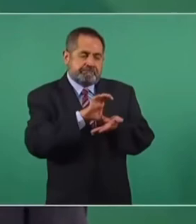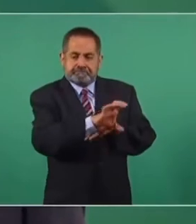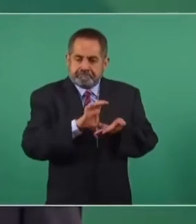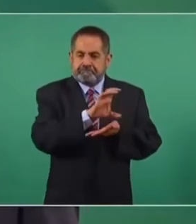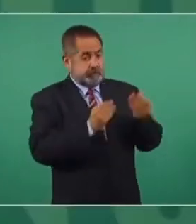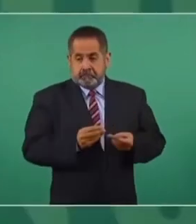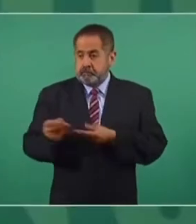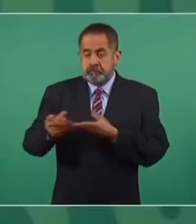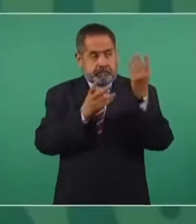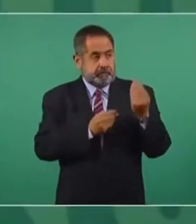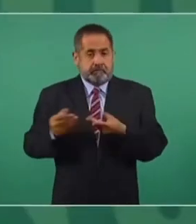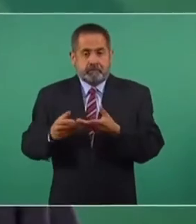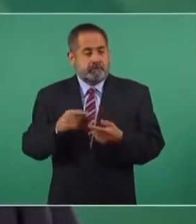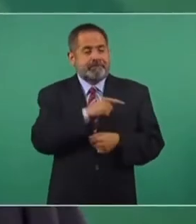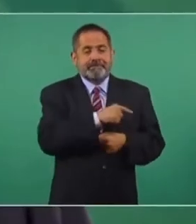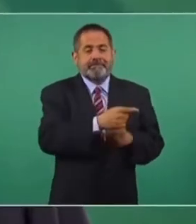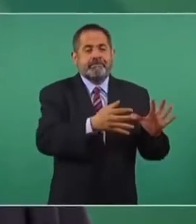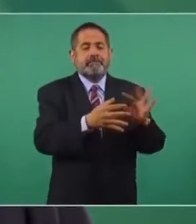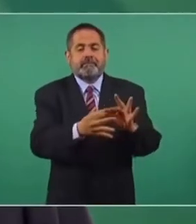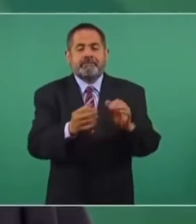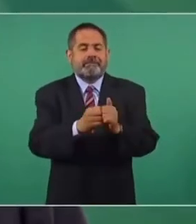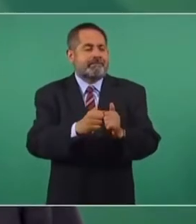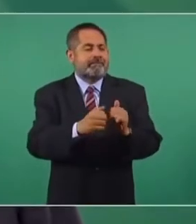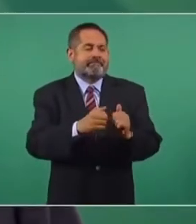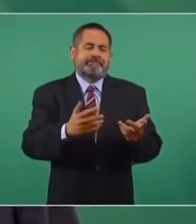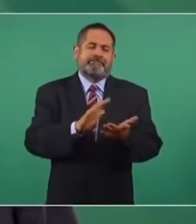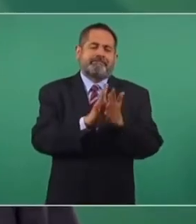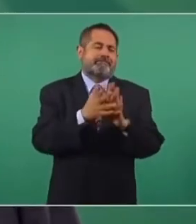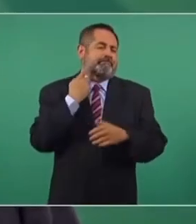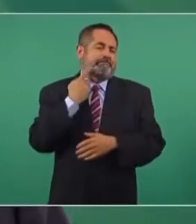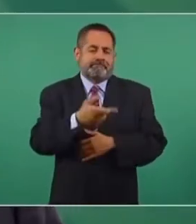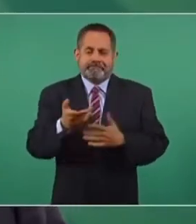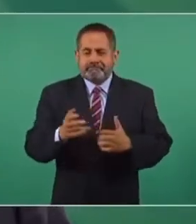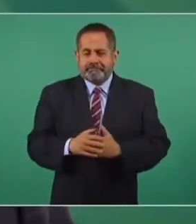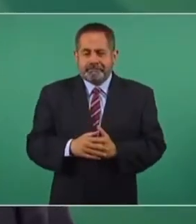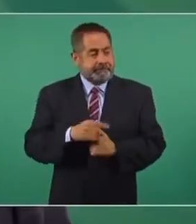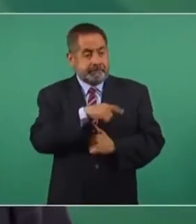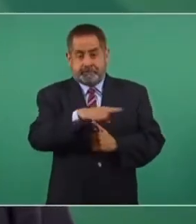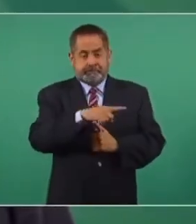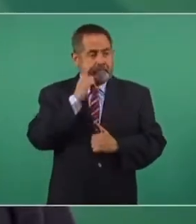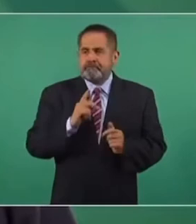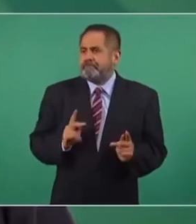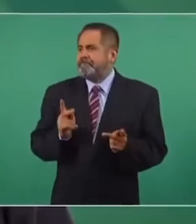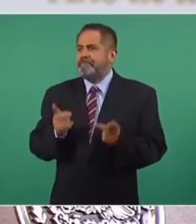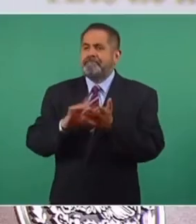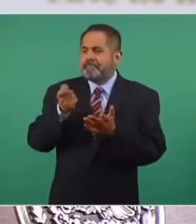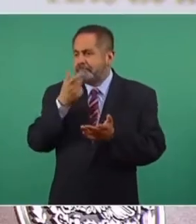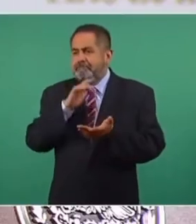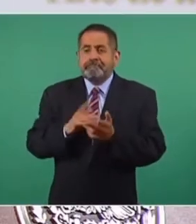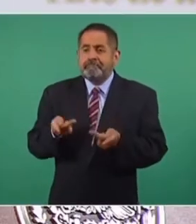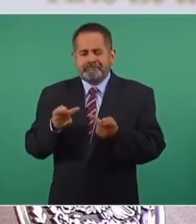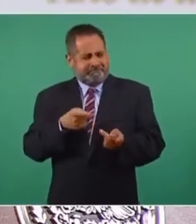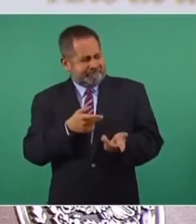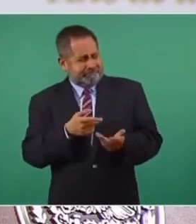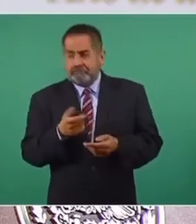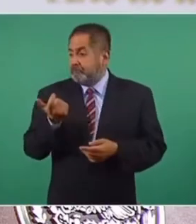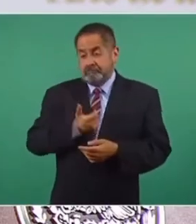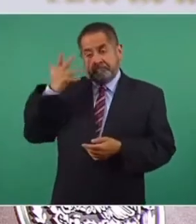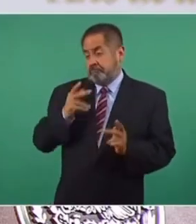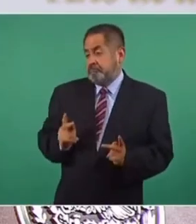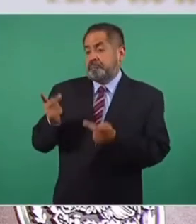gobierno. Empresas muy vinculadas con políticos que se dedicaban a vender medicinas